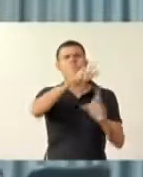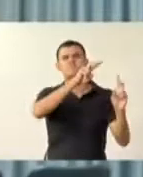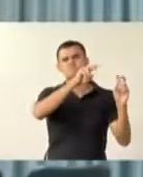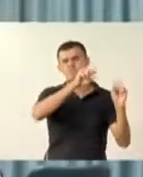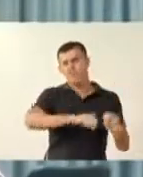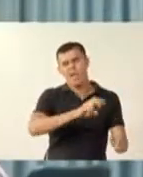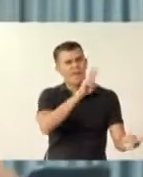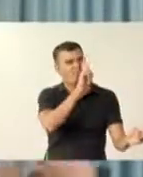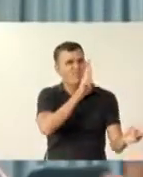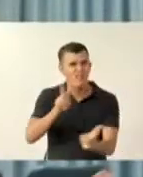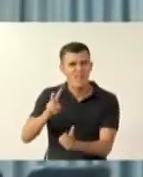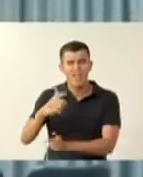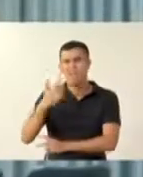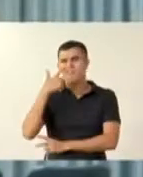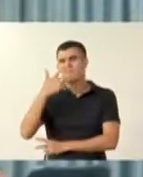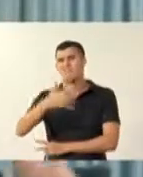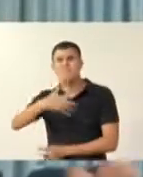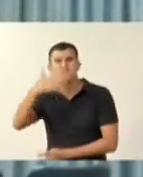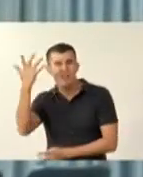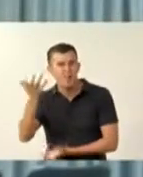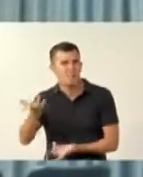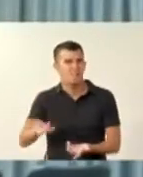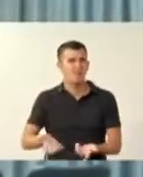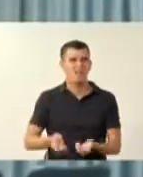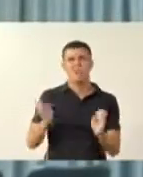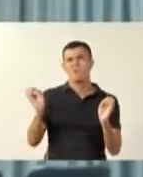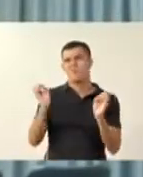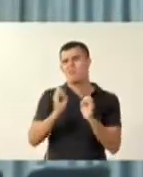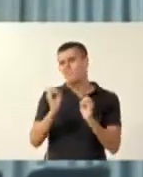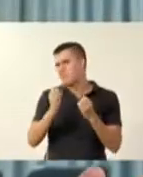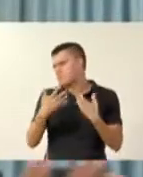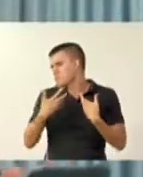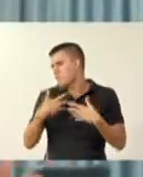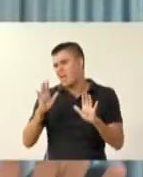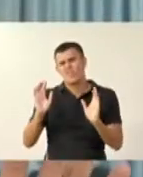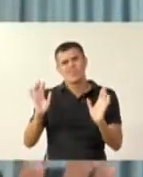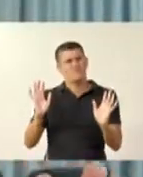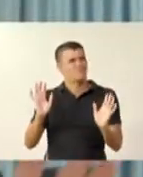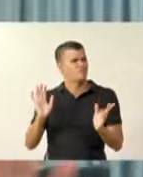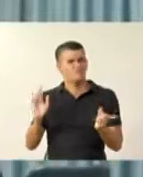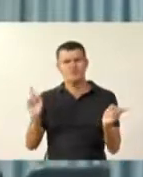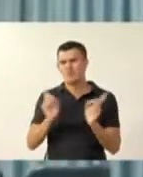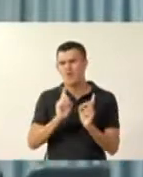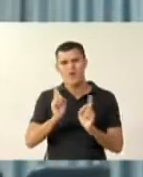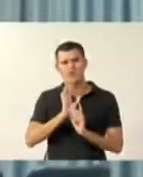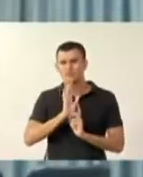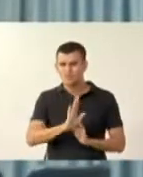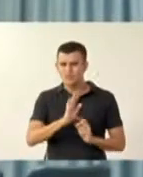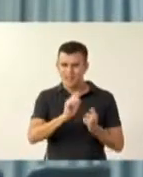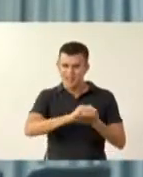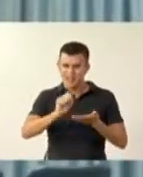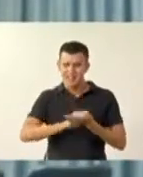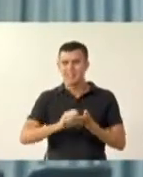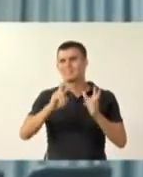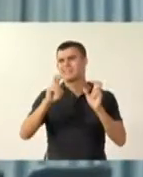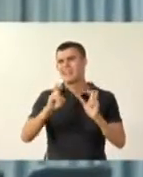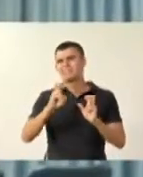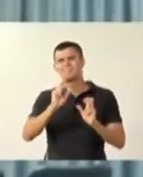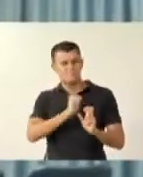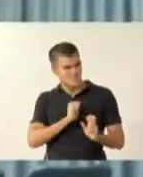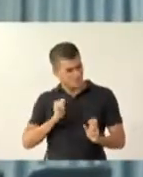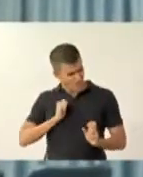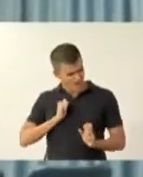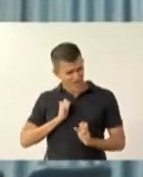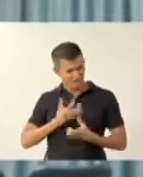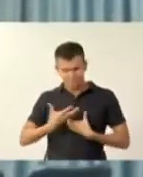visibilidad, en una fama, en un recorrido, digamos. Pienso que es más bien un tema íntimo, personal,